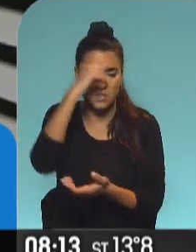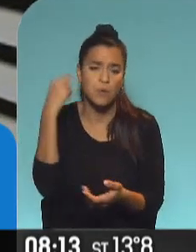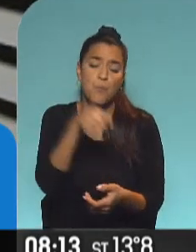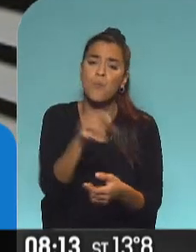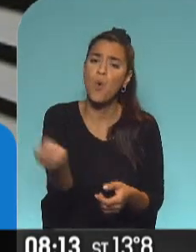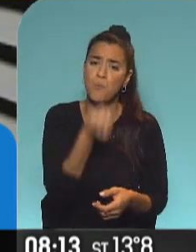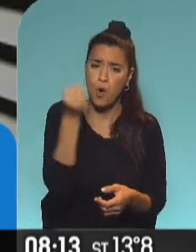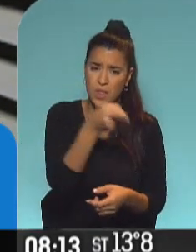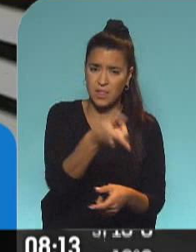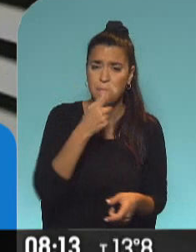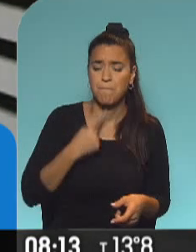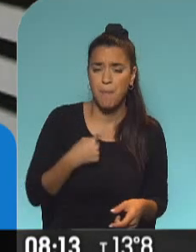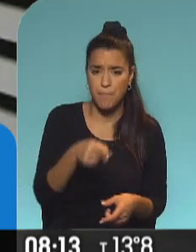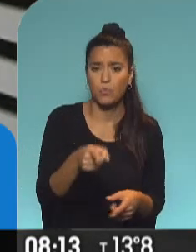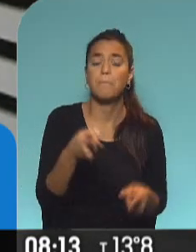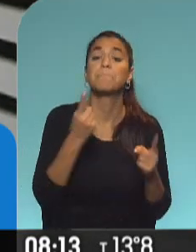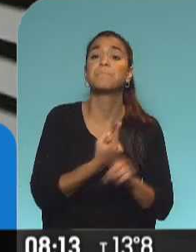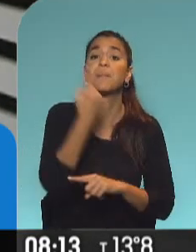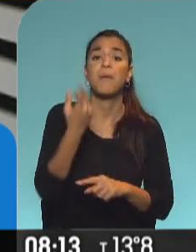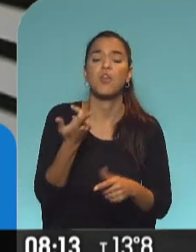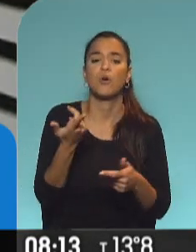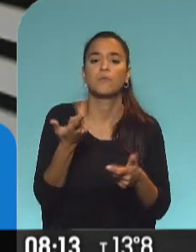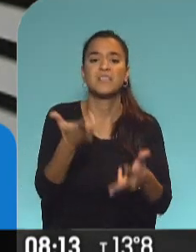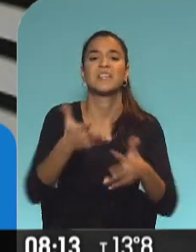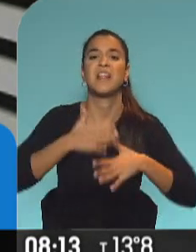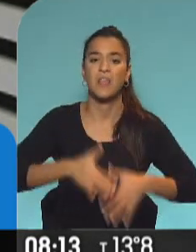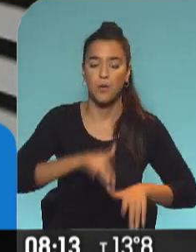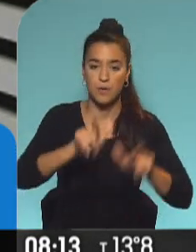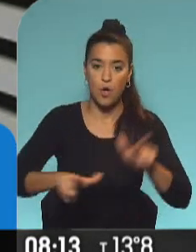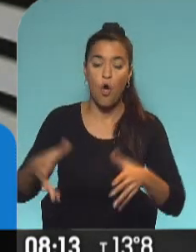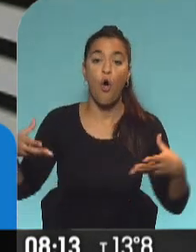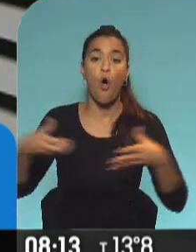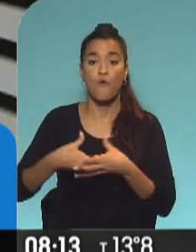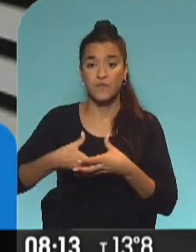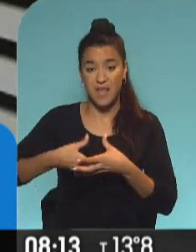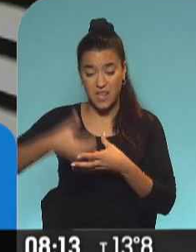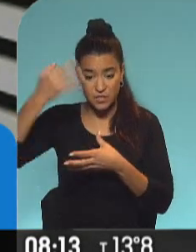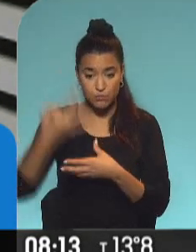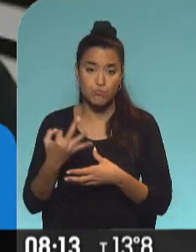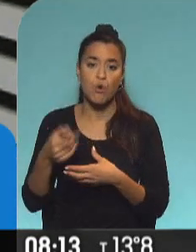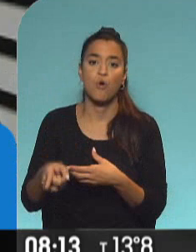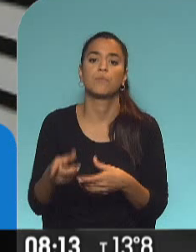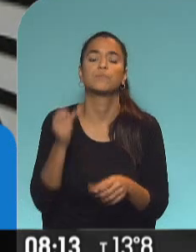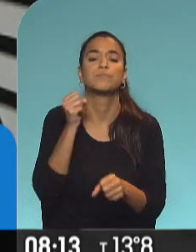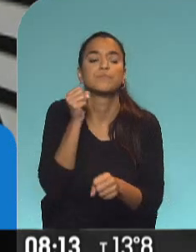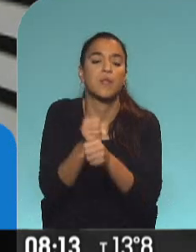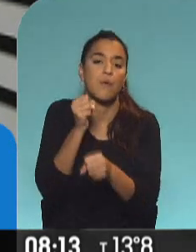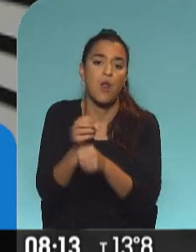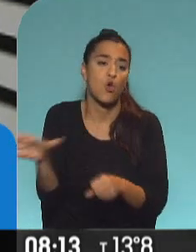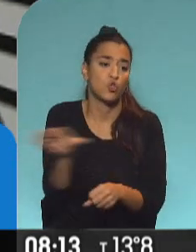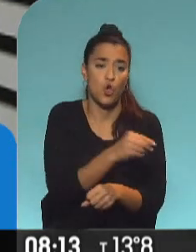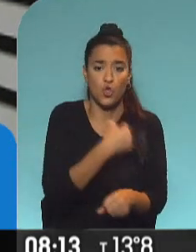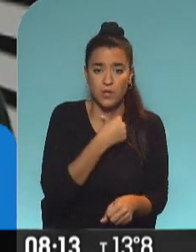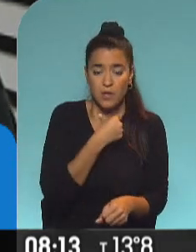importante la pregunta, Fernando, para darle primero tranquilidad a la gente. El oficialismo nacional tiene predisposición política de trabajar con todos los actores.